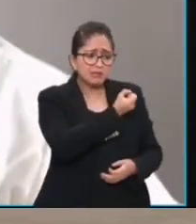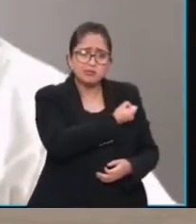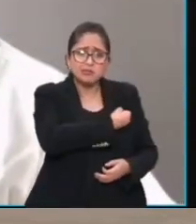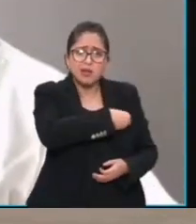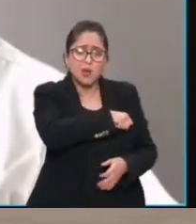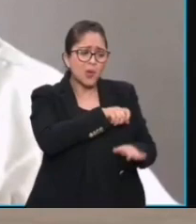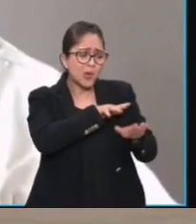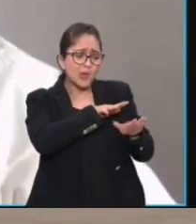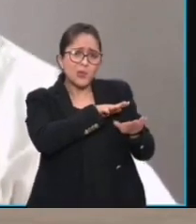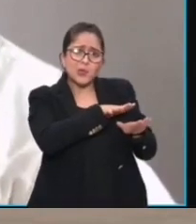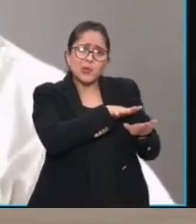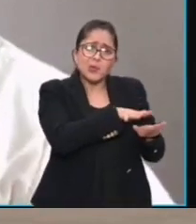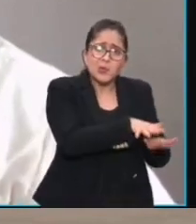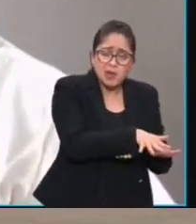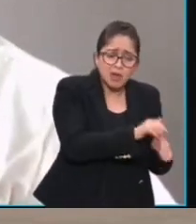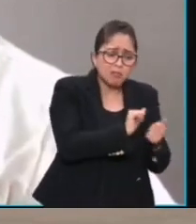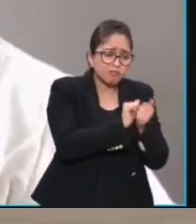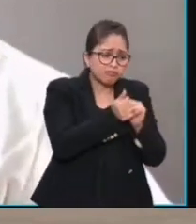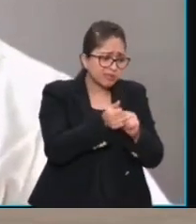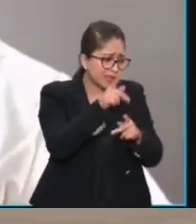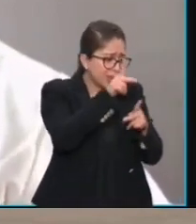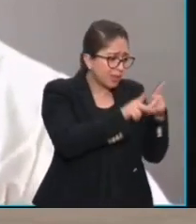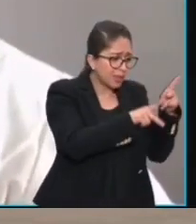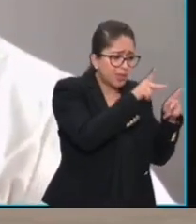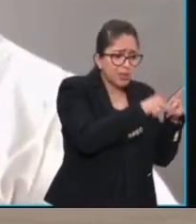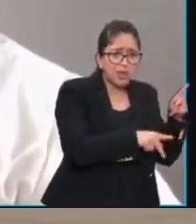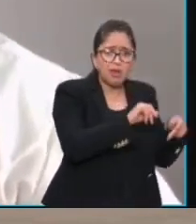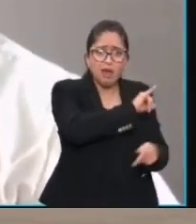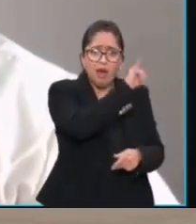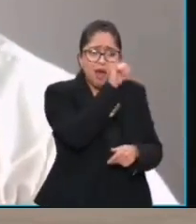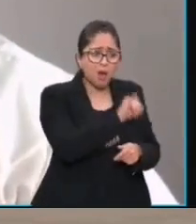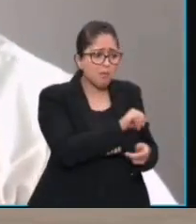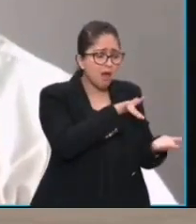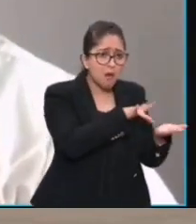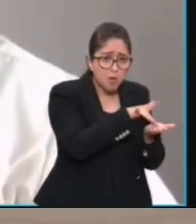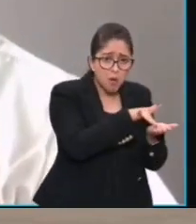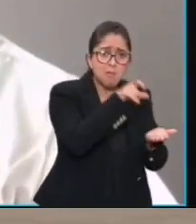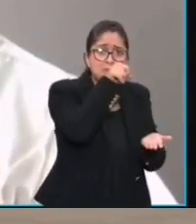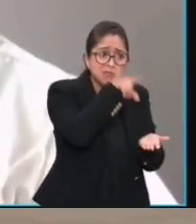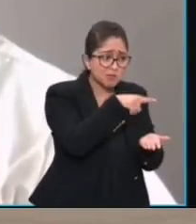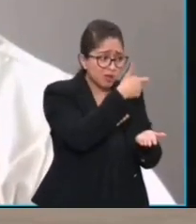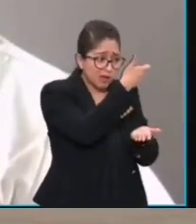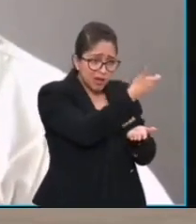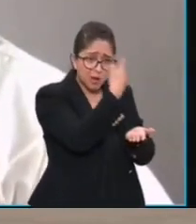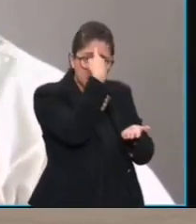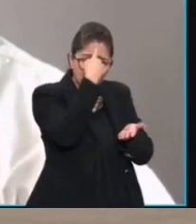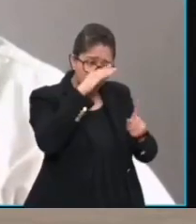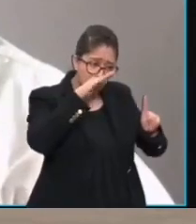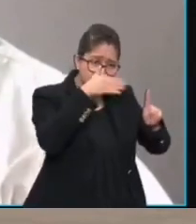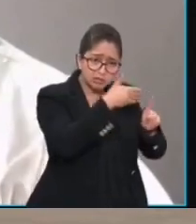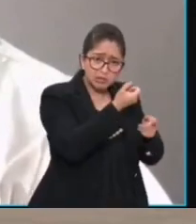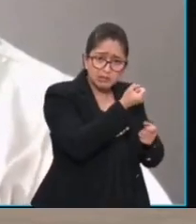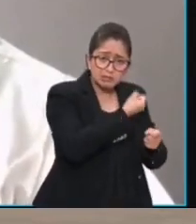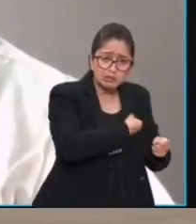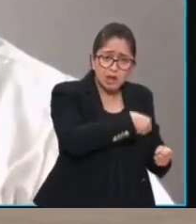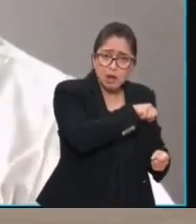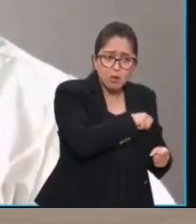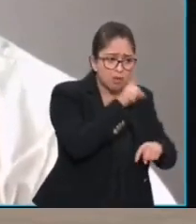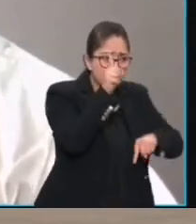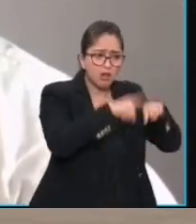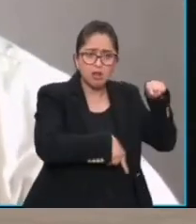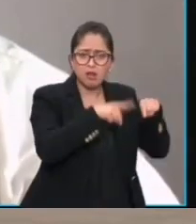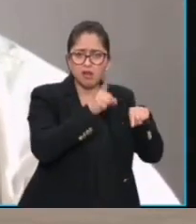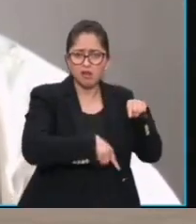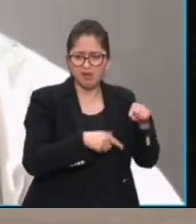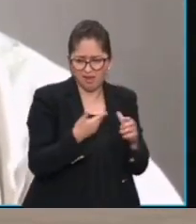que fragmentaron, que discriminaron y que saquearon notablemente, ¿no? Es un cinismo y es una